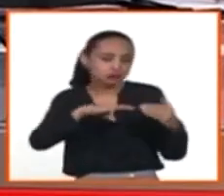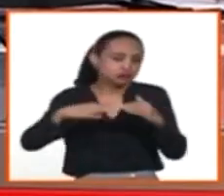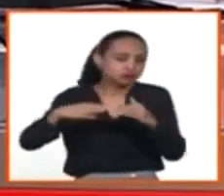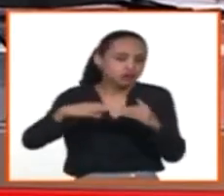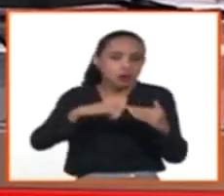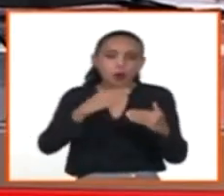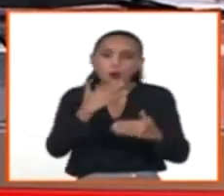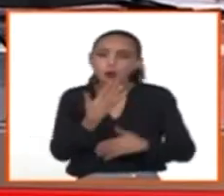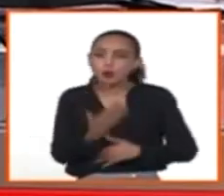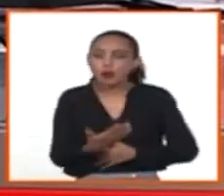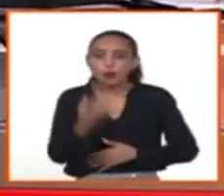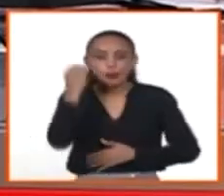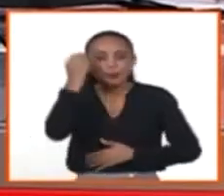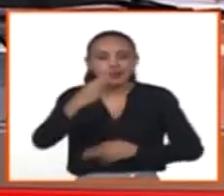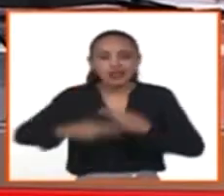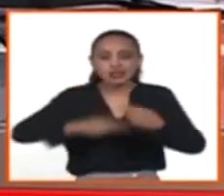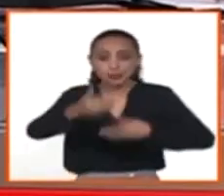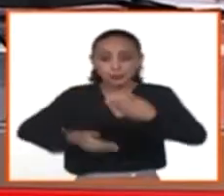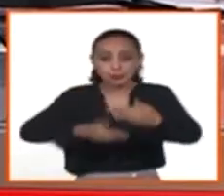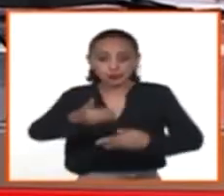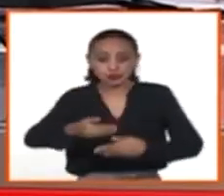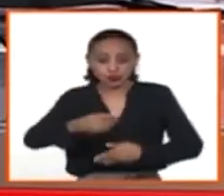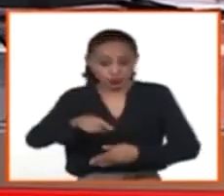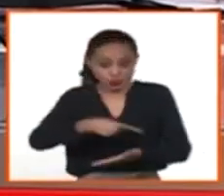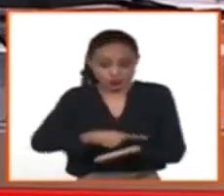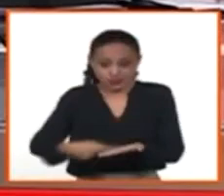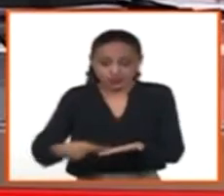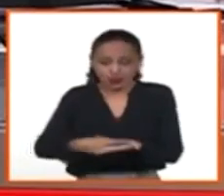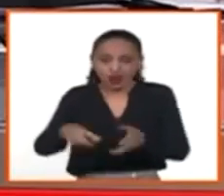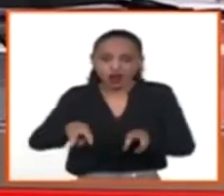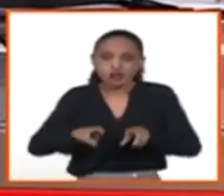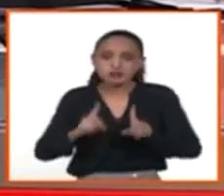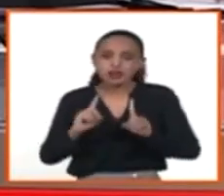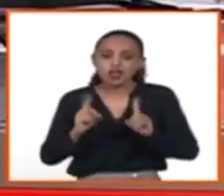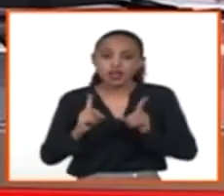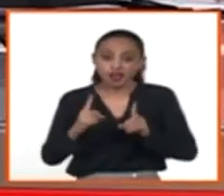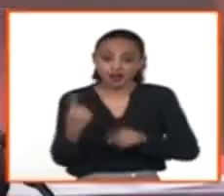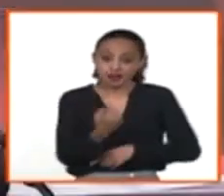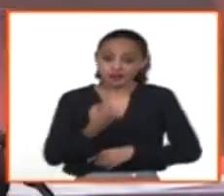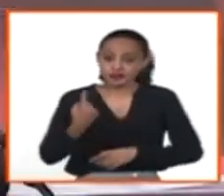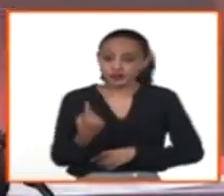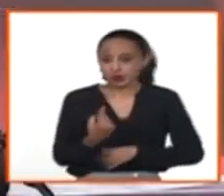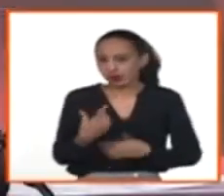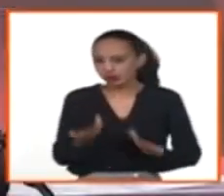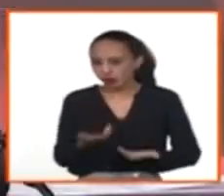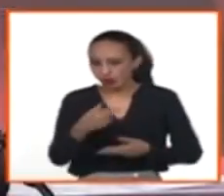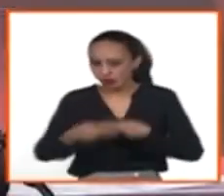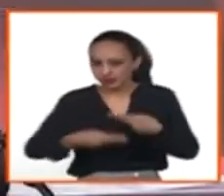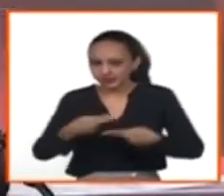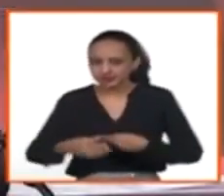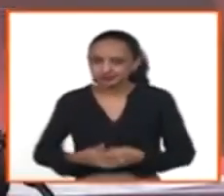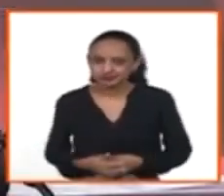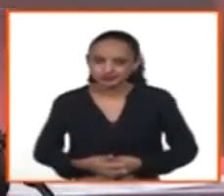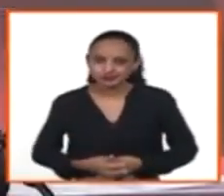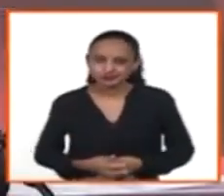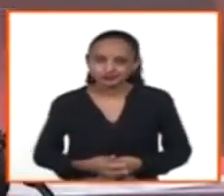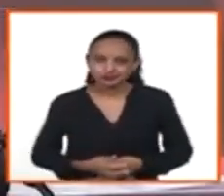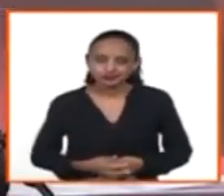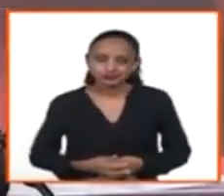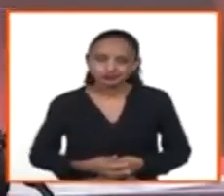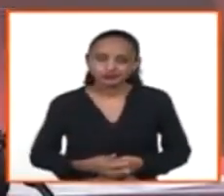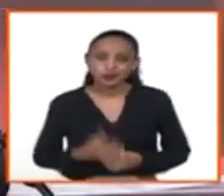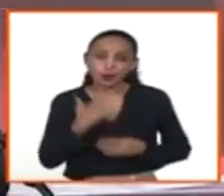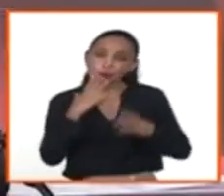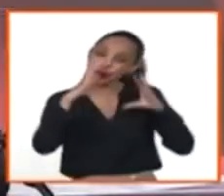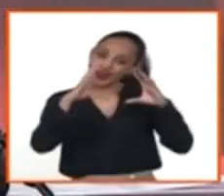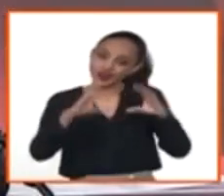hasta que llegue en las próximas semanas a la Asamblea Nacional? Bueno, muy buenas noches, Randy, y muy buenas noches a los televidentes y